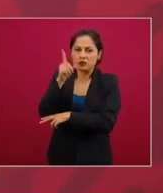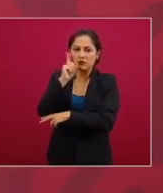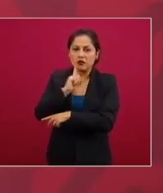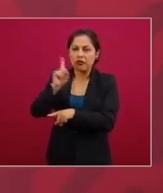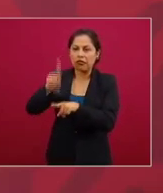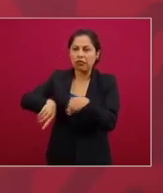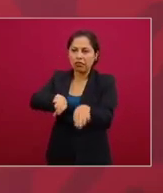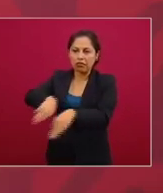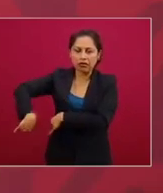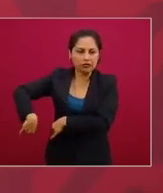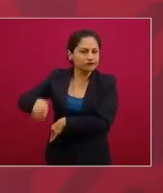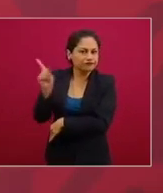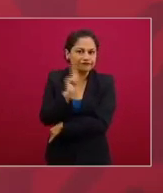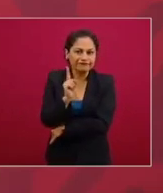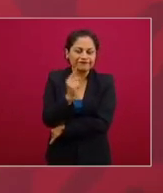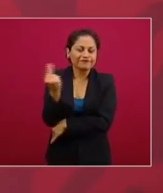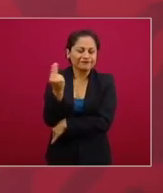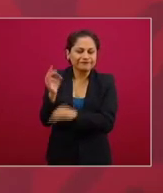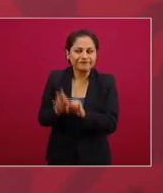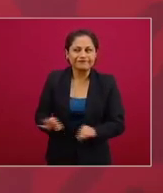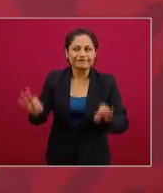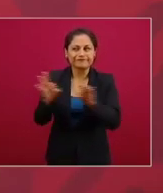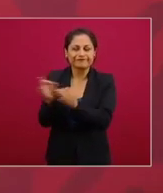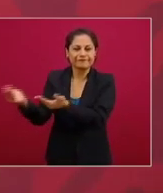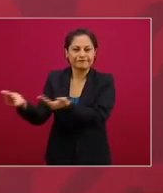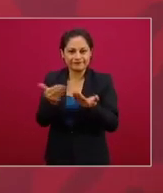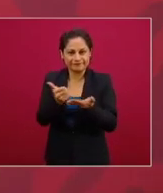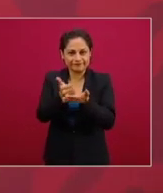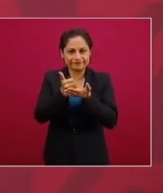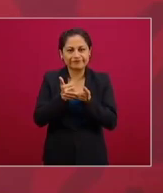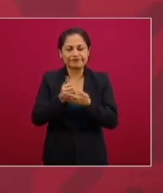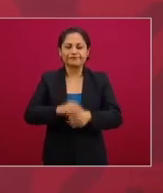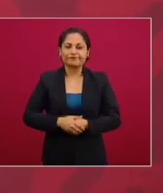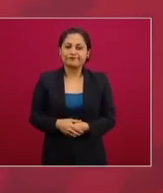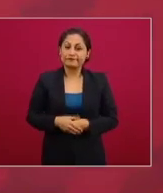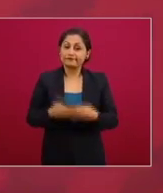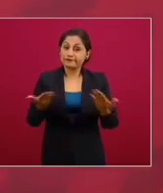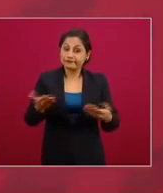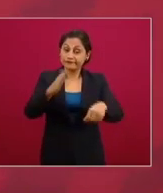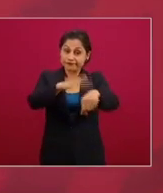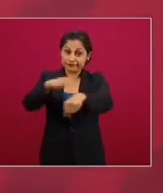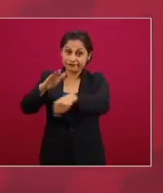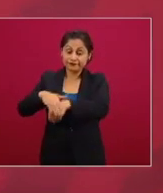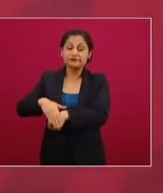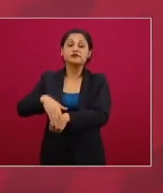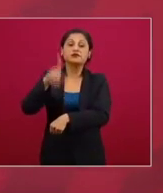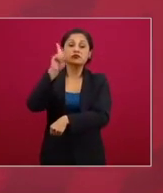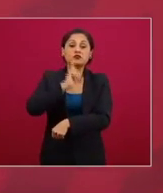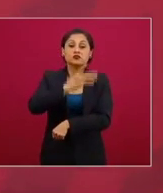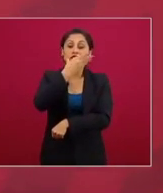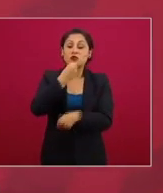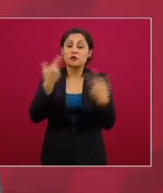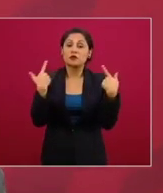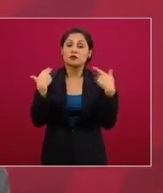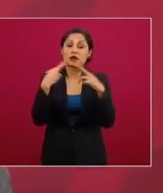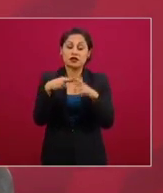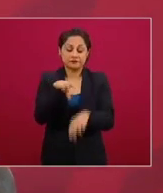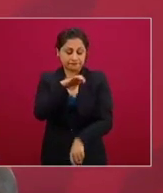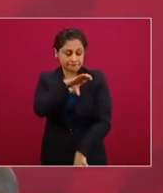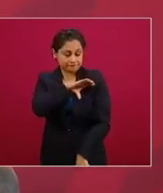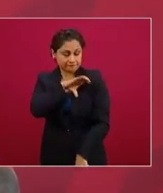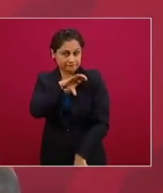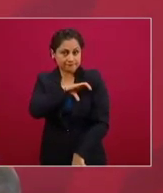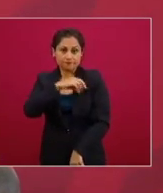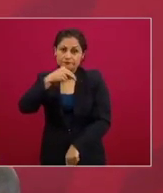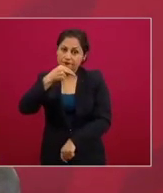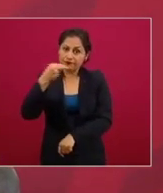Exactamente. Amigas, escuchen, maestras, amigos, escuchen, maestros, los queremos, los admiramos, los necesitamos. Y por eso nos van a gracias